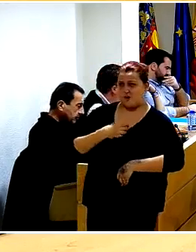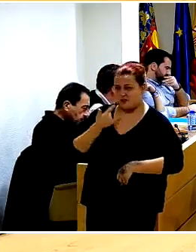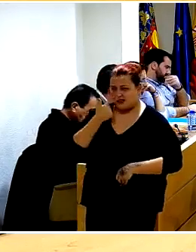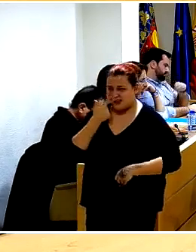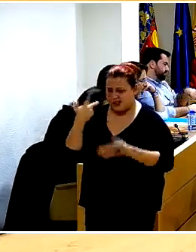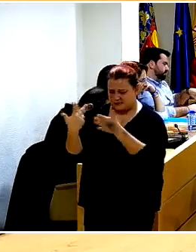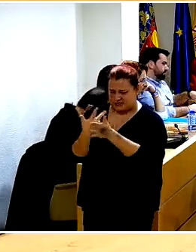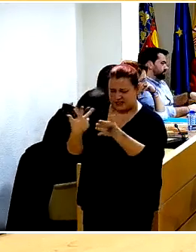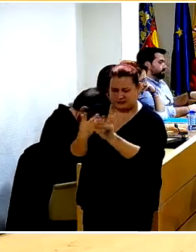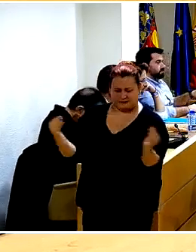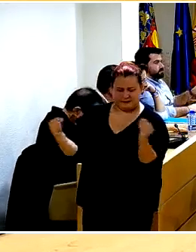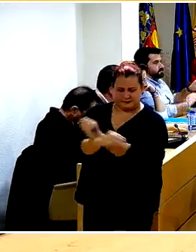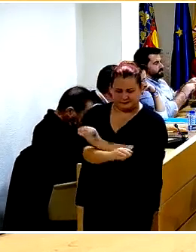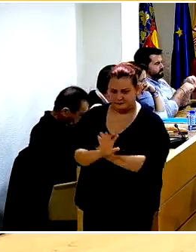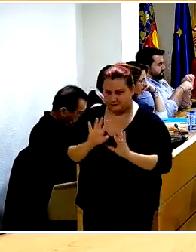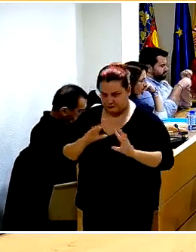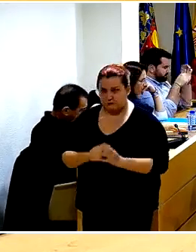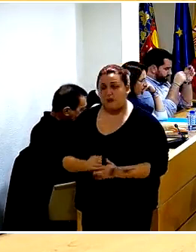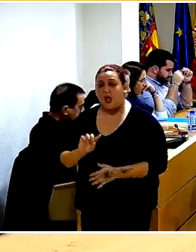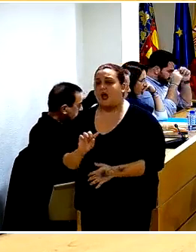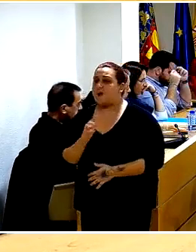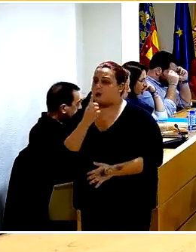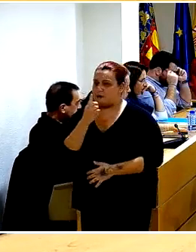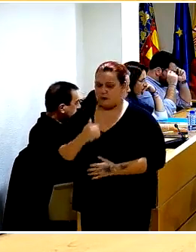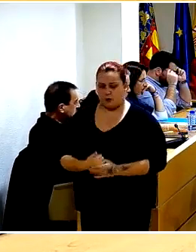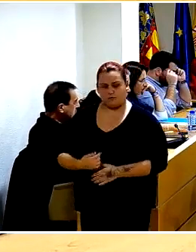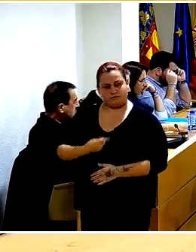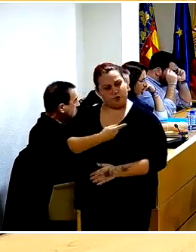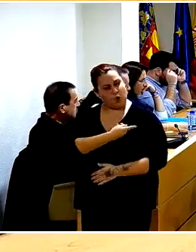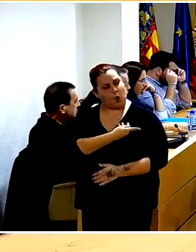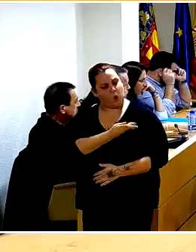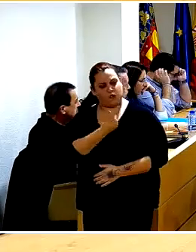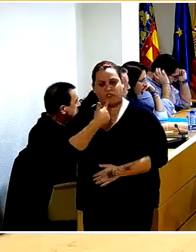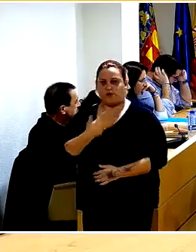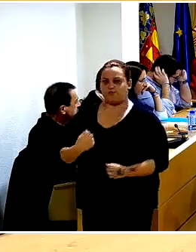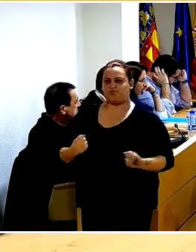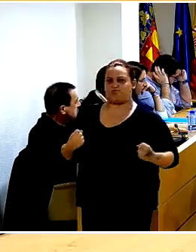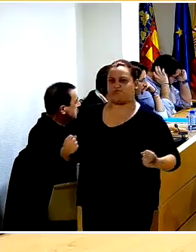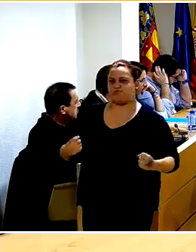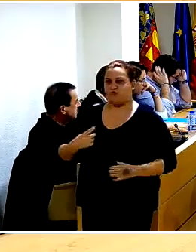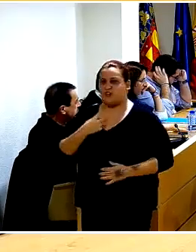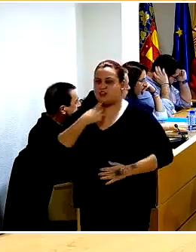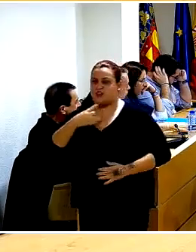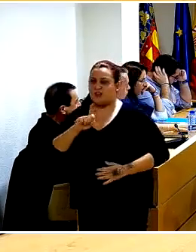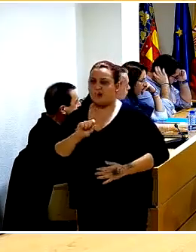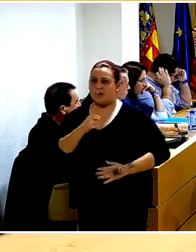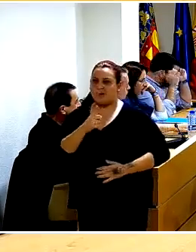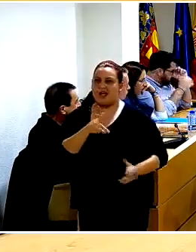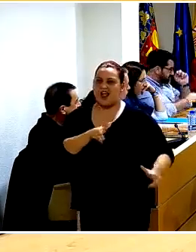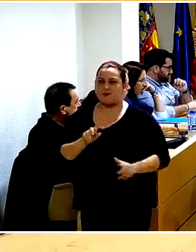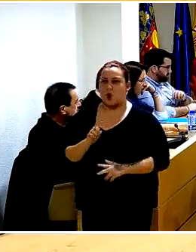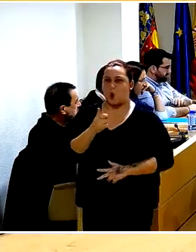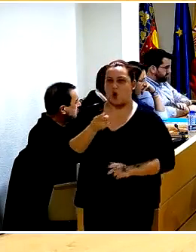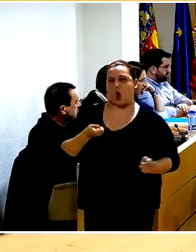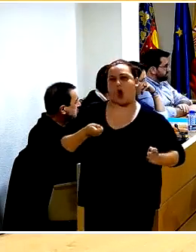en absoluto. En primer lugar, ustedes sacan pecho de que incrementan el capítulo 1, el gasto de personal, como